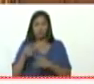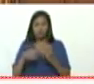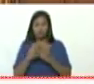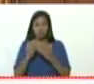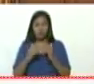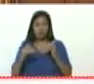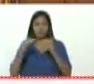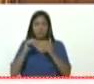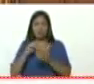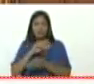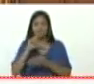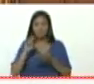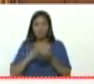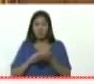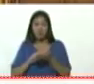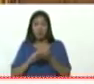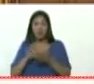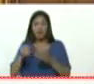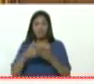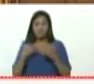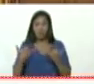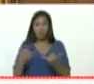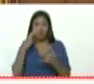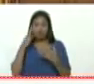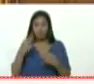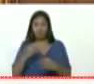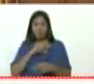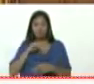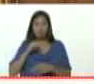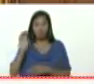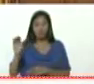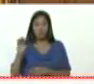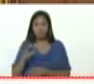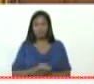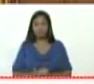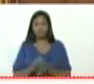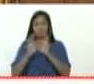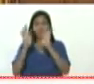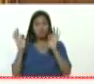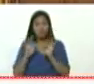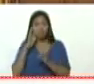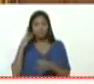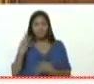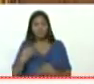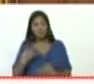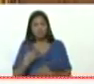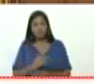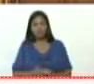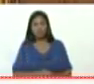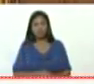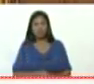nivel nacional e internacional, para llevar la verdad en nuestro país de manera creativa, creadora.